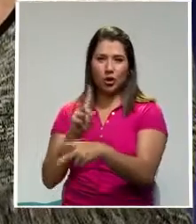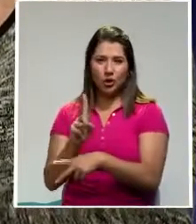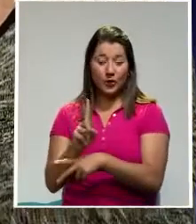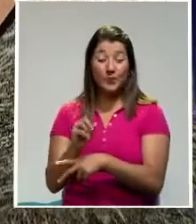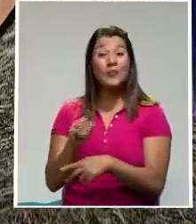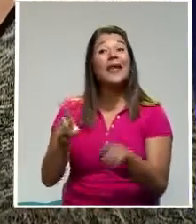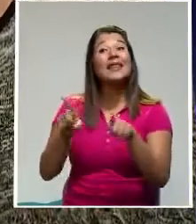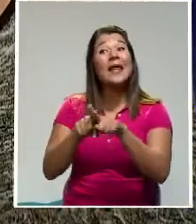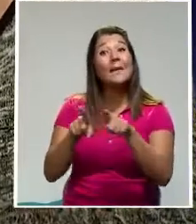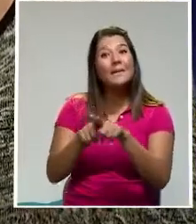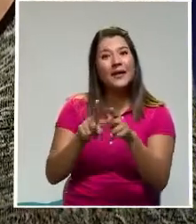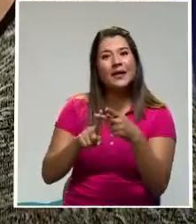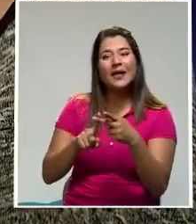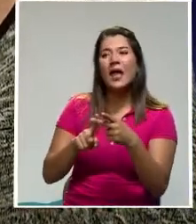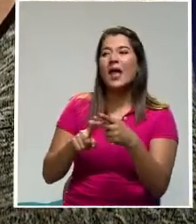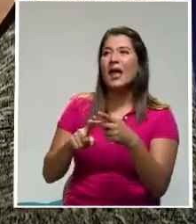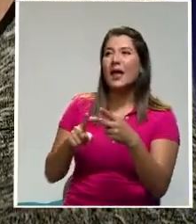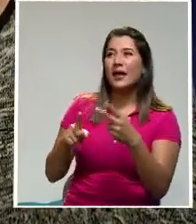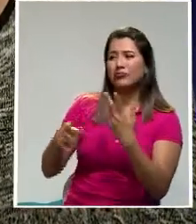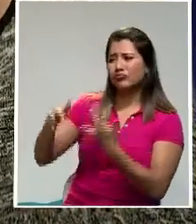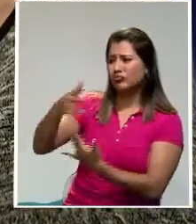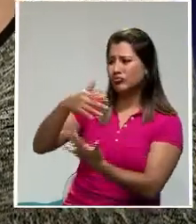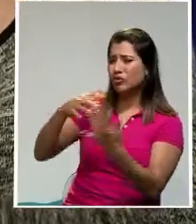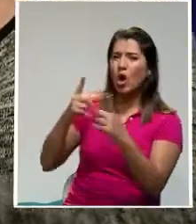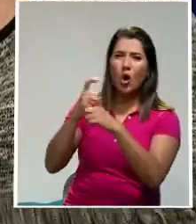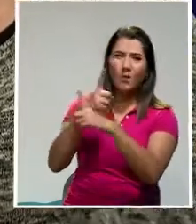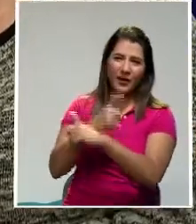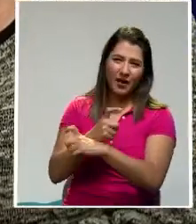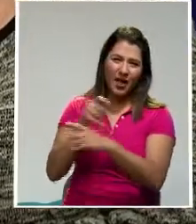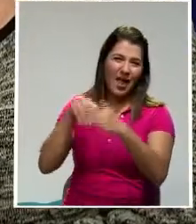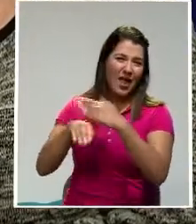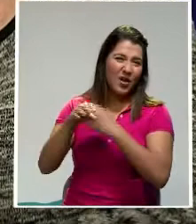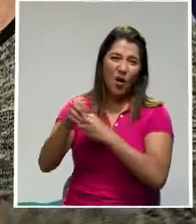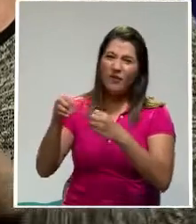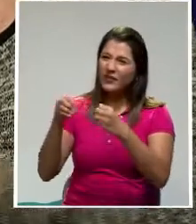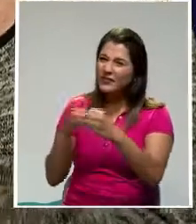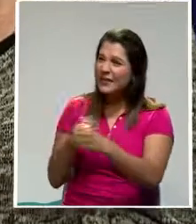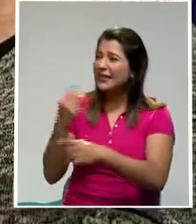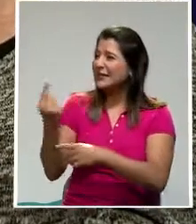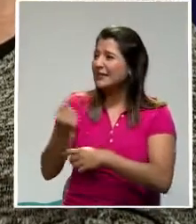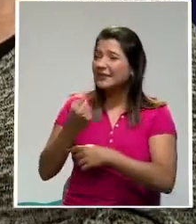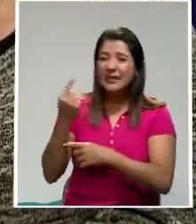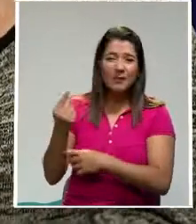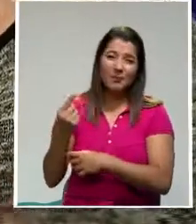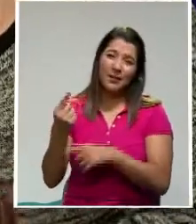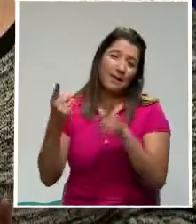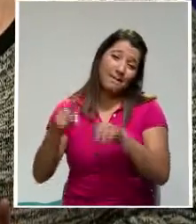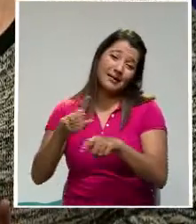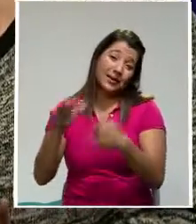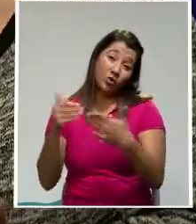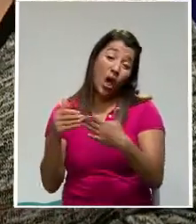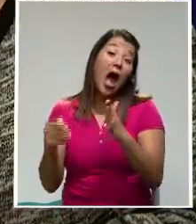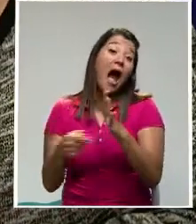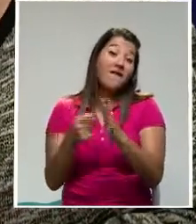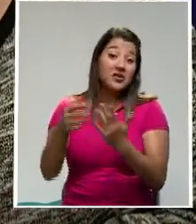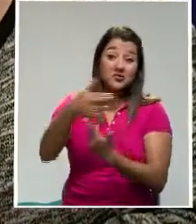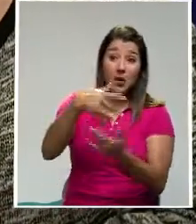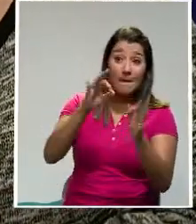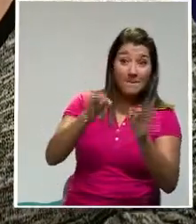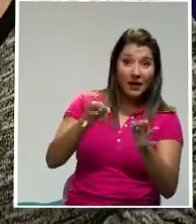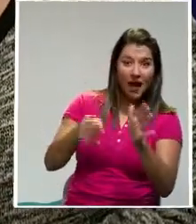las relaciones humanas son complicadas. En las oficinas siempre hay de todo. Hay compañeros que se llevan bien, compañeros que no se llevan tan